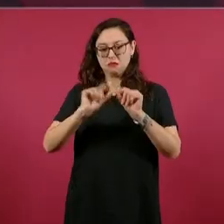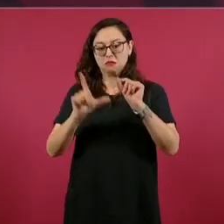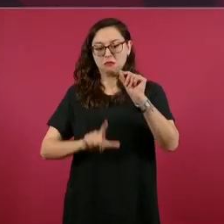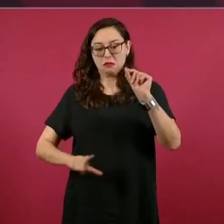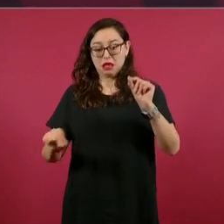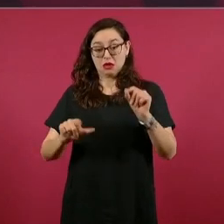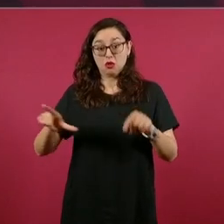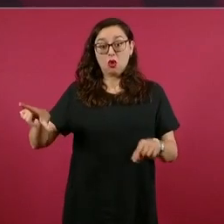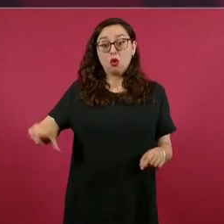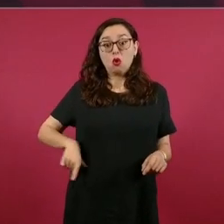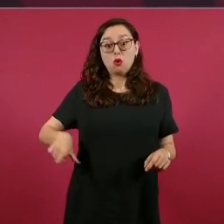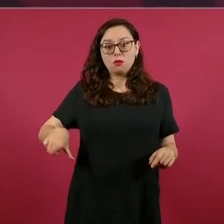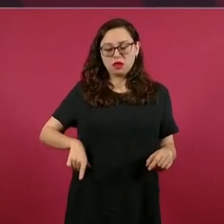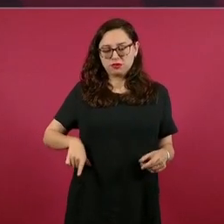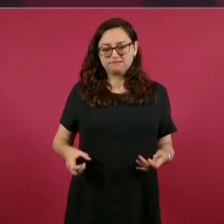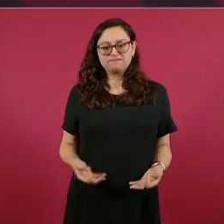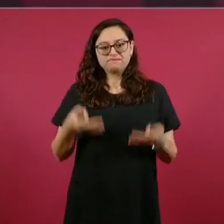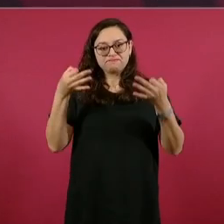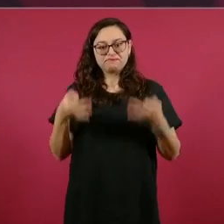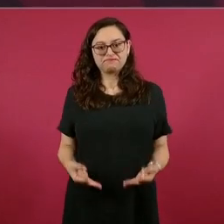un gobierno honesto,